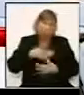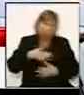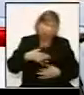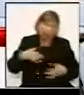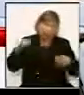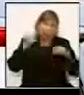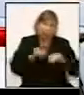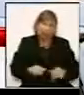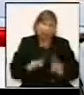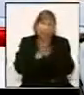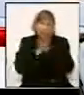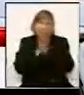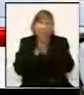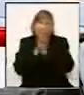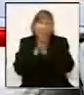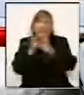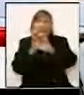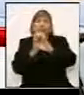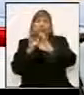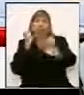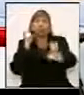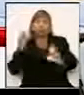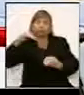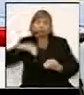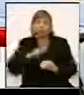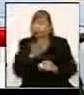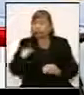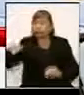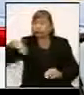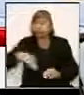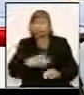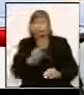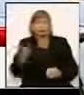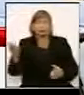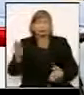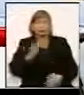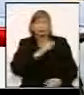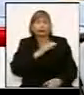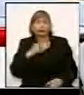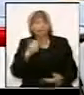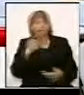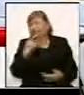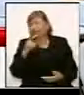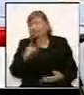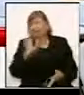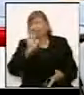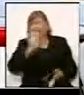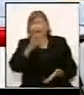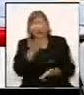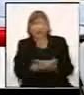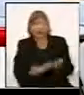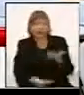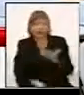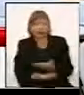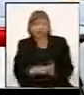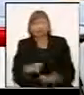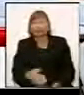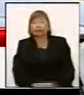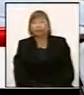en los ómnibus, porque tienen que bajar, hacer una vuelta y volver a entrar a Circayá. Y esto está en sus manos, señora